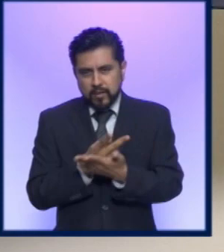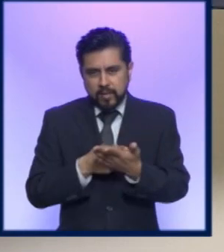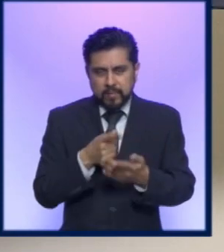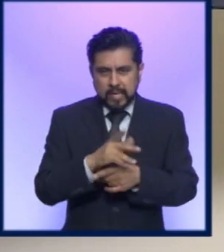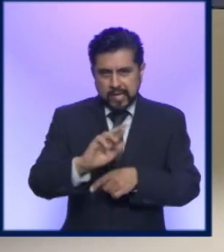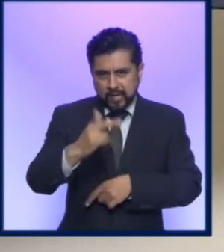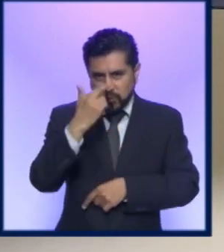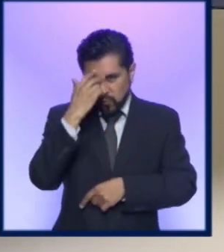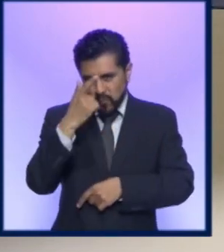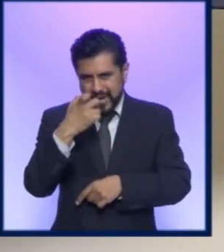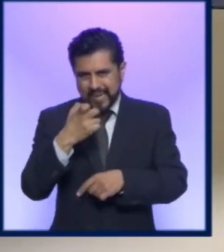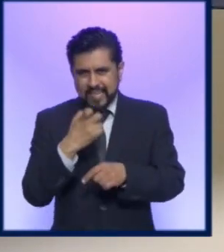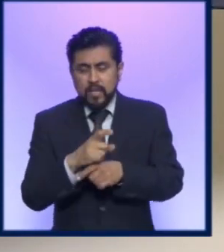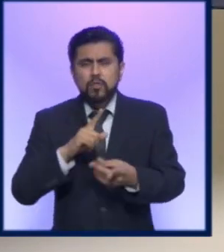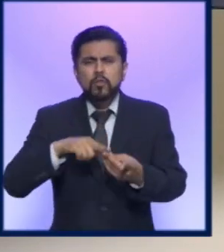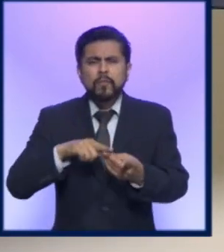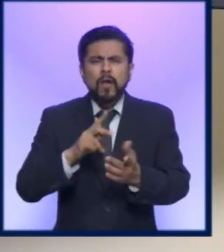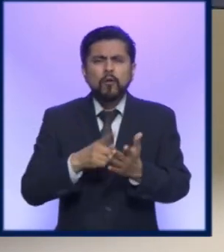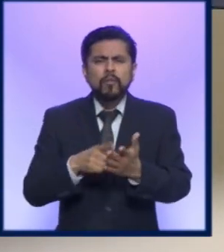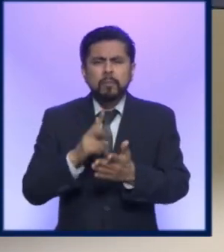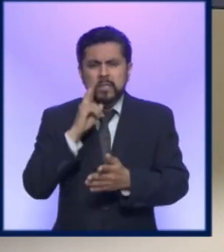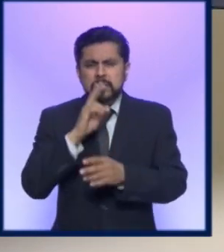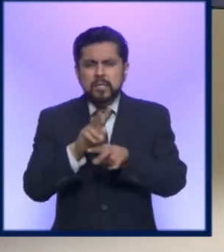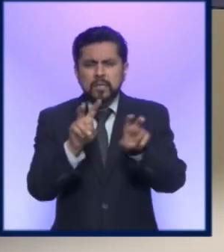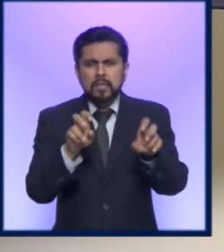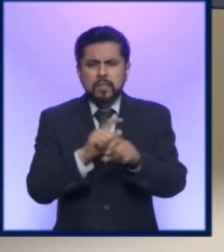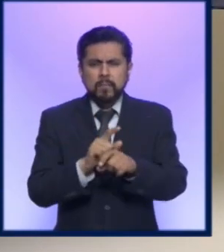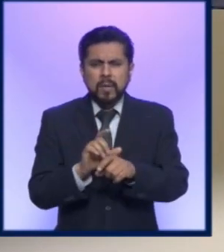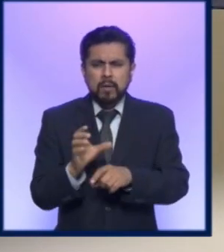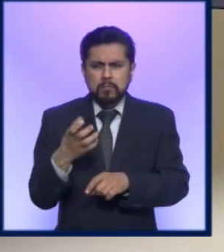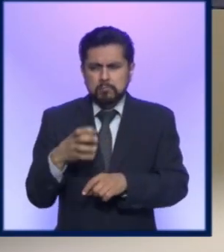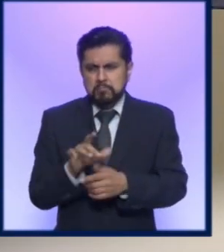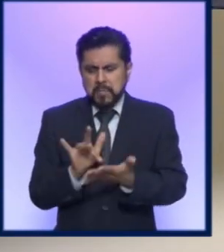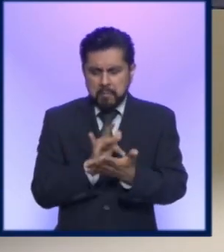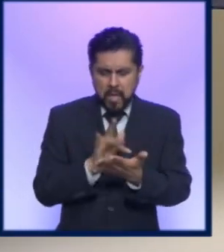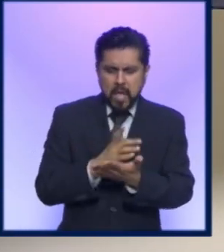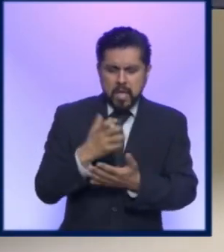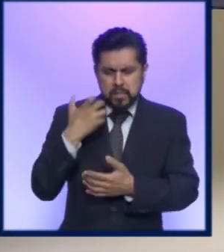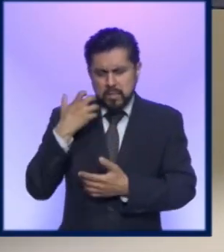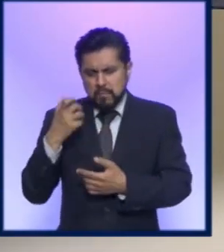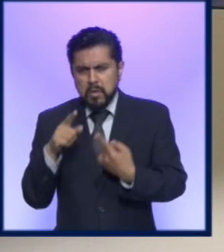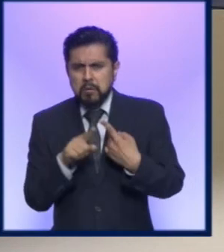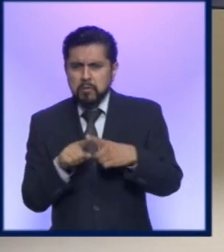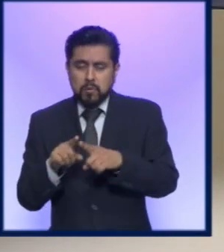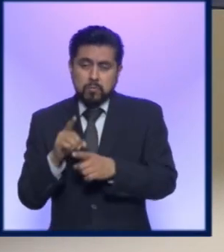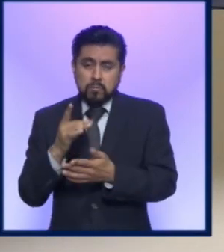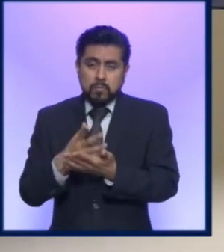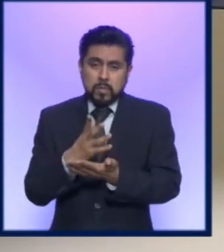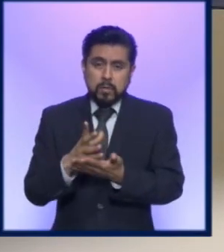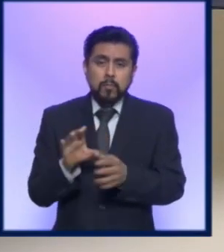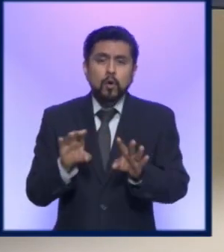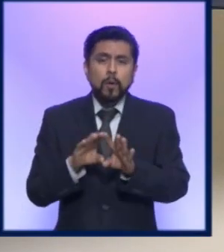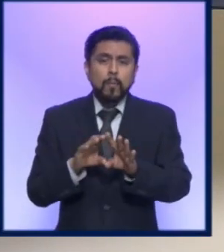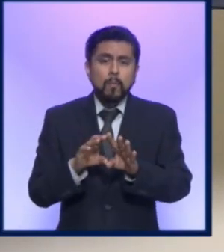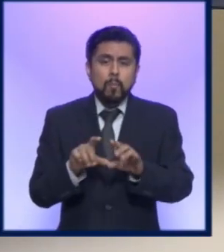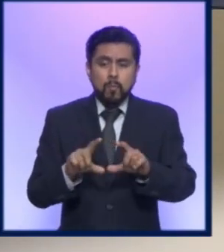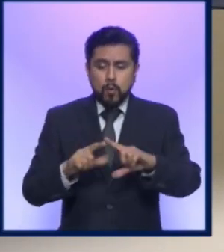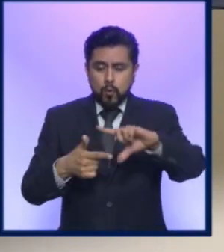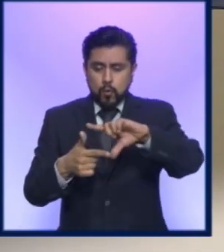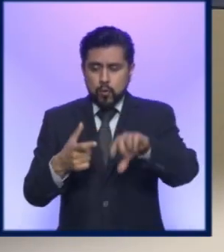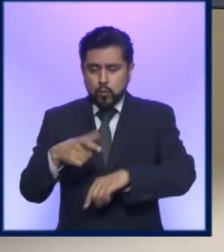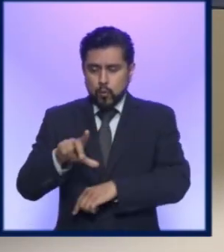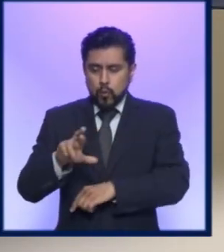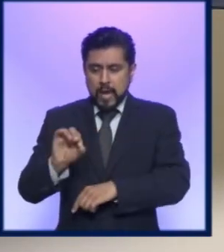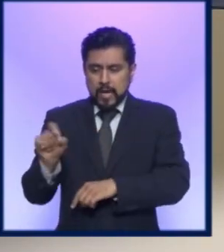criterio relevante lo podrá consultar a través del dispositivo electrónico inteligente únicamente escaneando el código QR que está